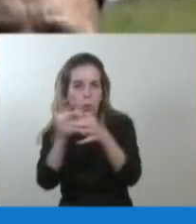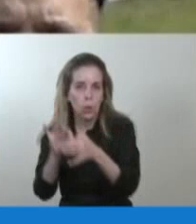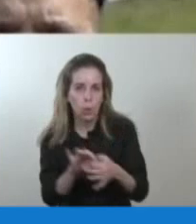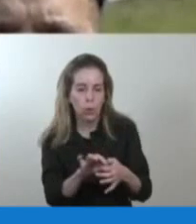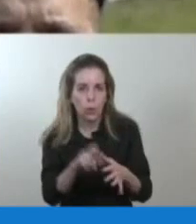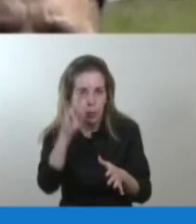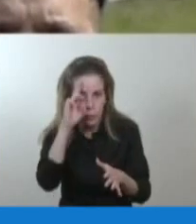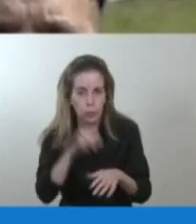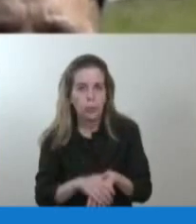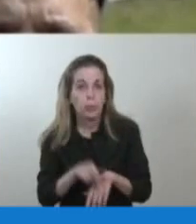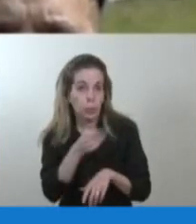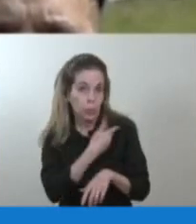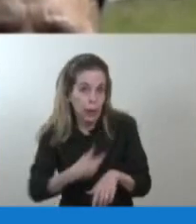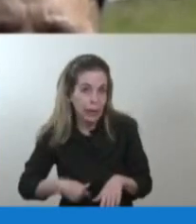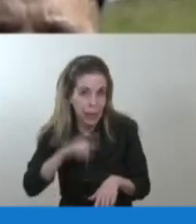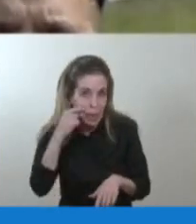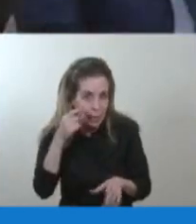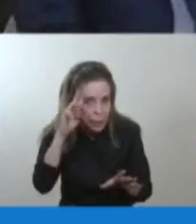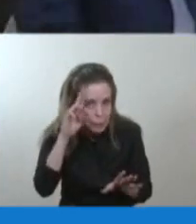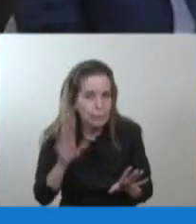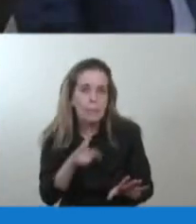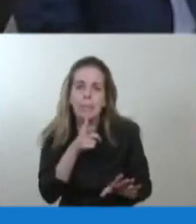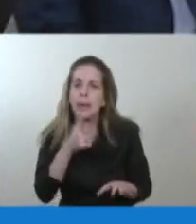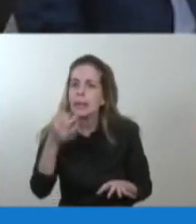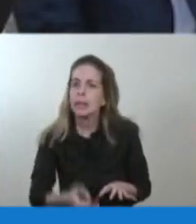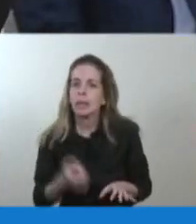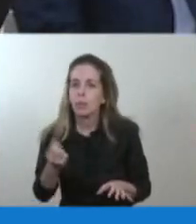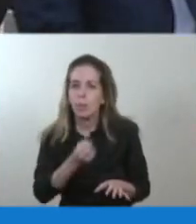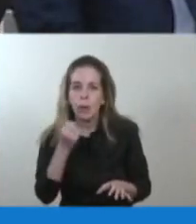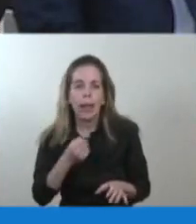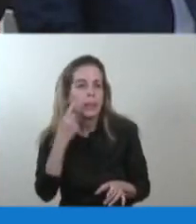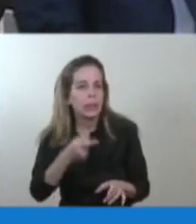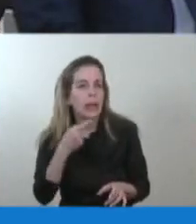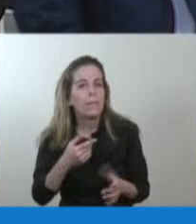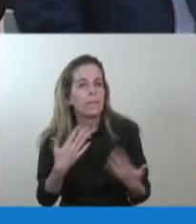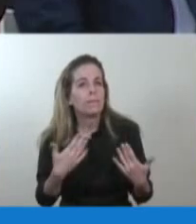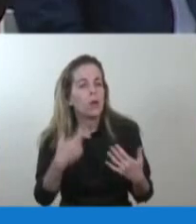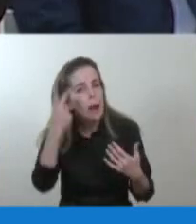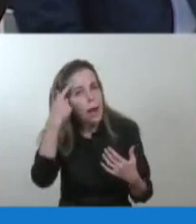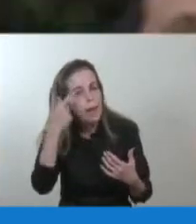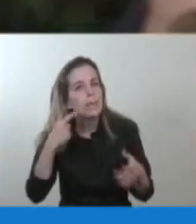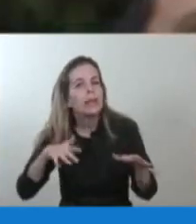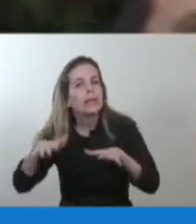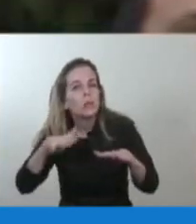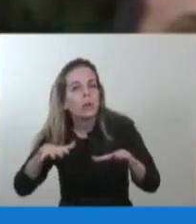permítanme presidente me parece que siempre es importante poder contextualizar